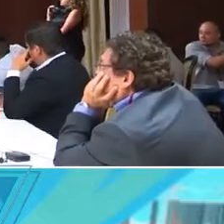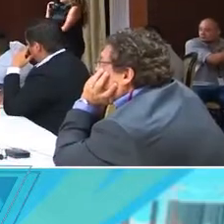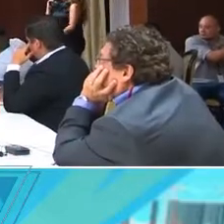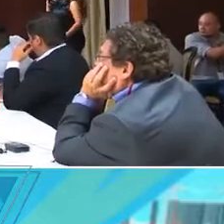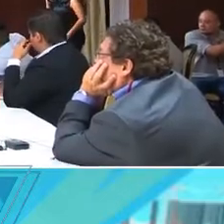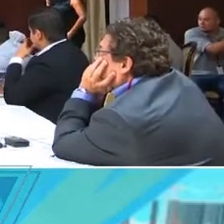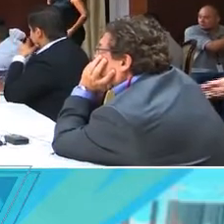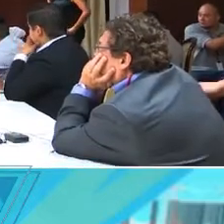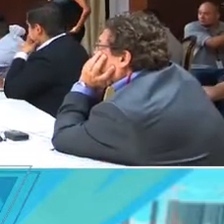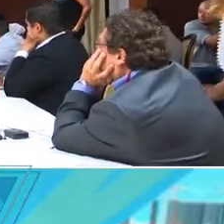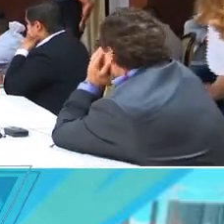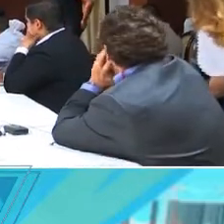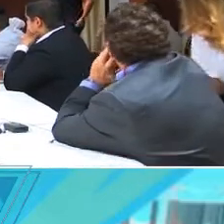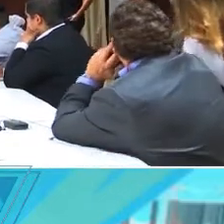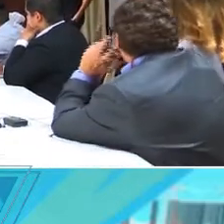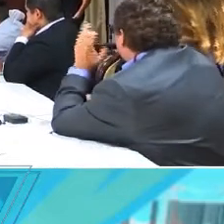Monetario.